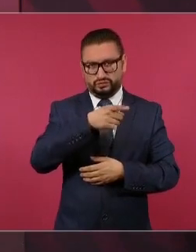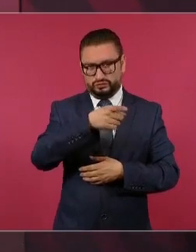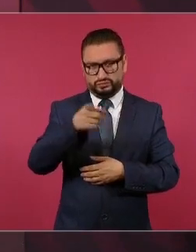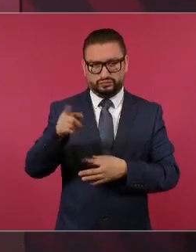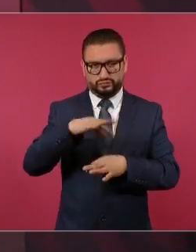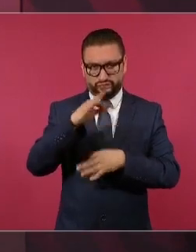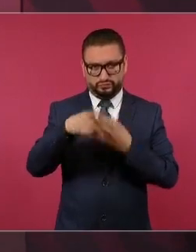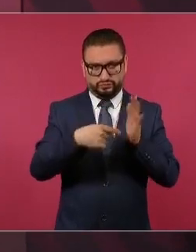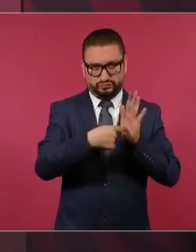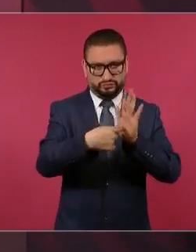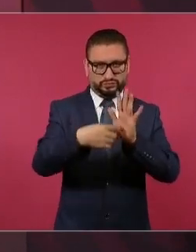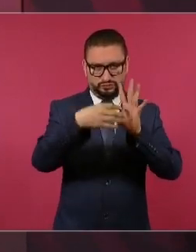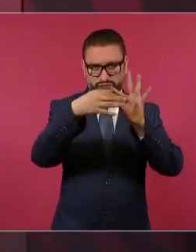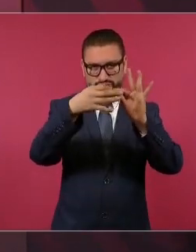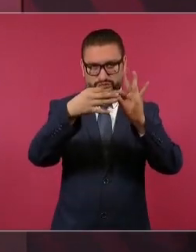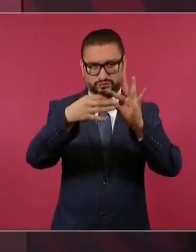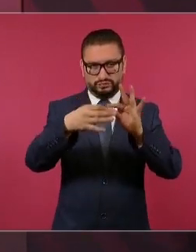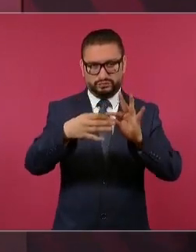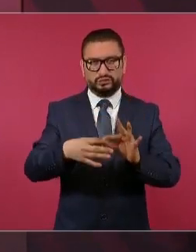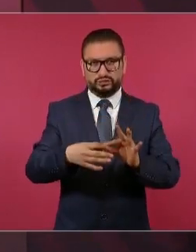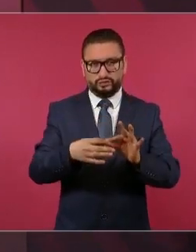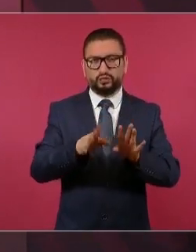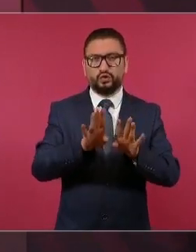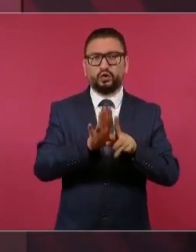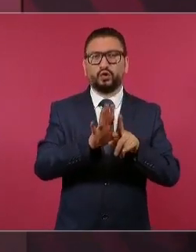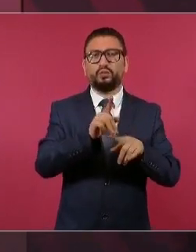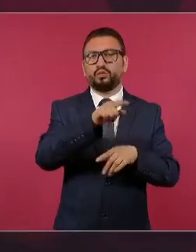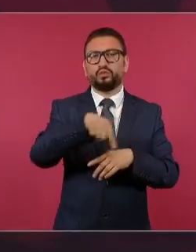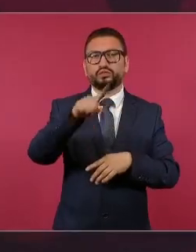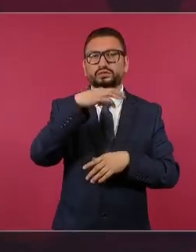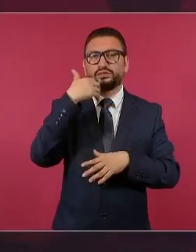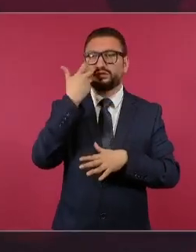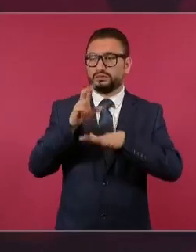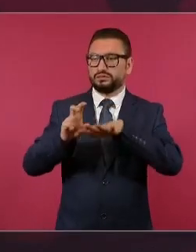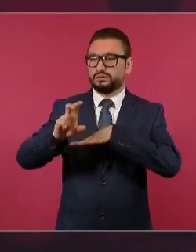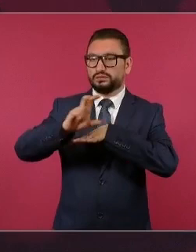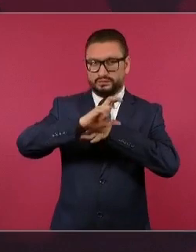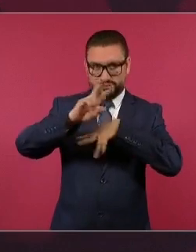a explicar una guía para que los que quieran ir al Tren Maya,